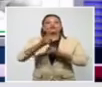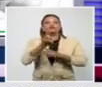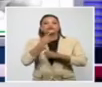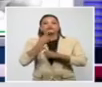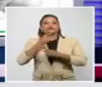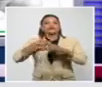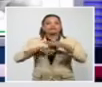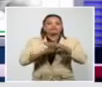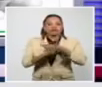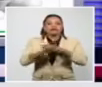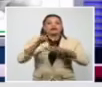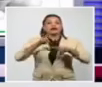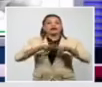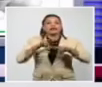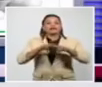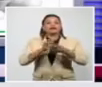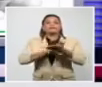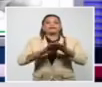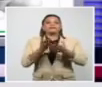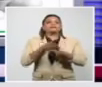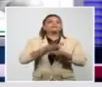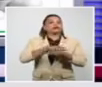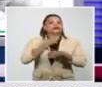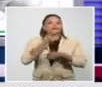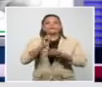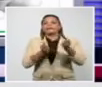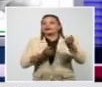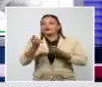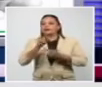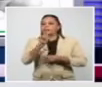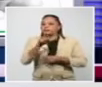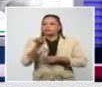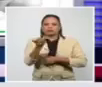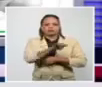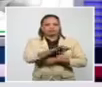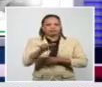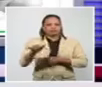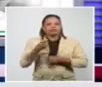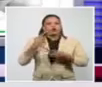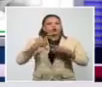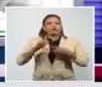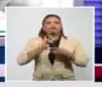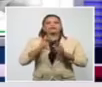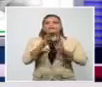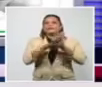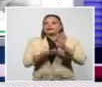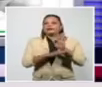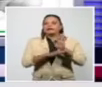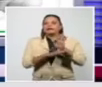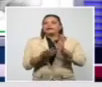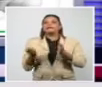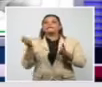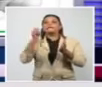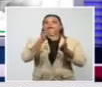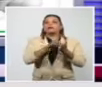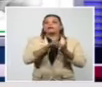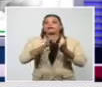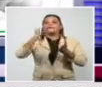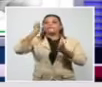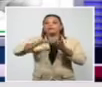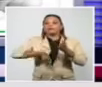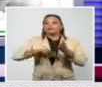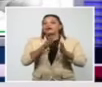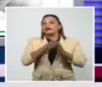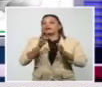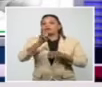permisos para vehículos y personas. Otra medida anunciada es la imposición de multas de hasta 2.000 pesos a los padres